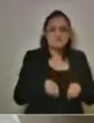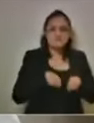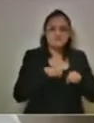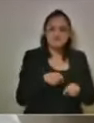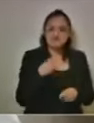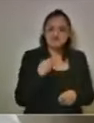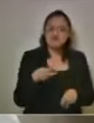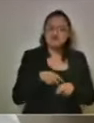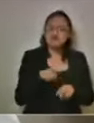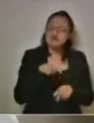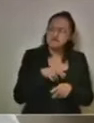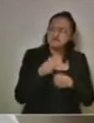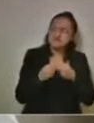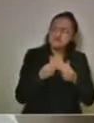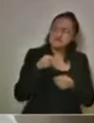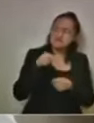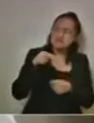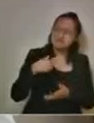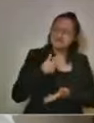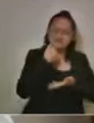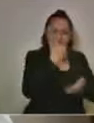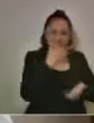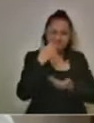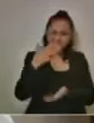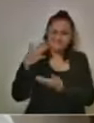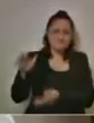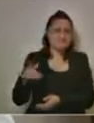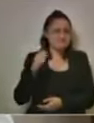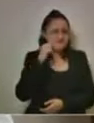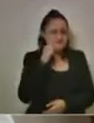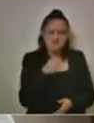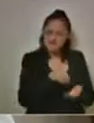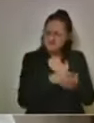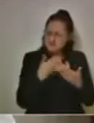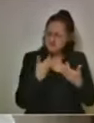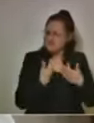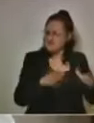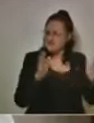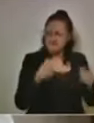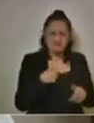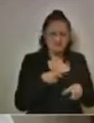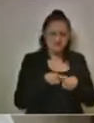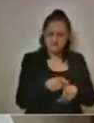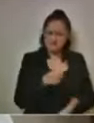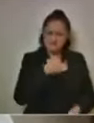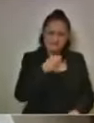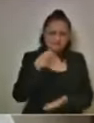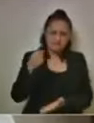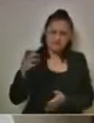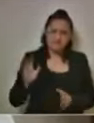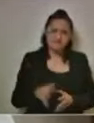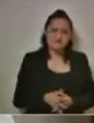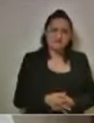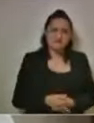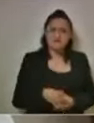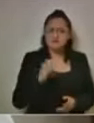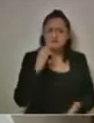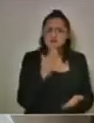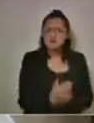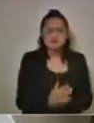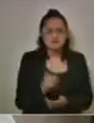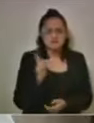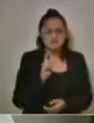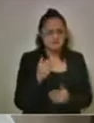entonces vamos a seguir incentivando esto es permanente es permanente no va a